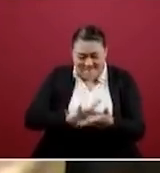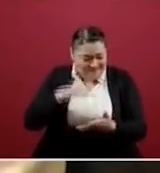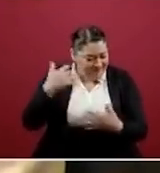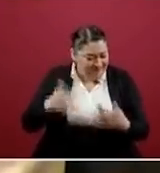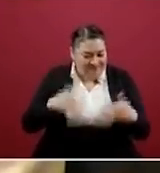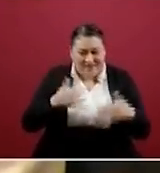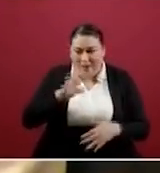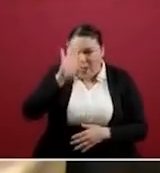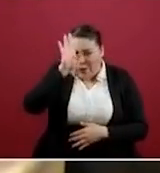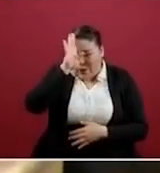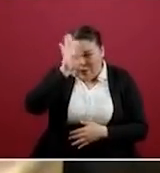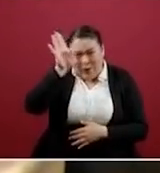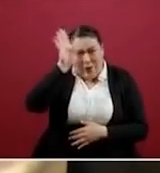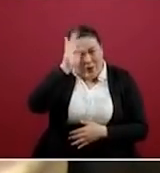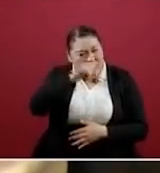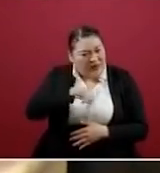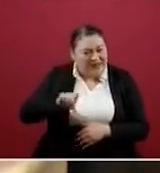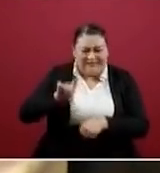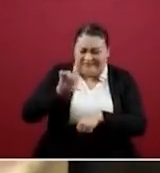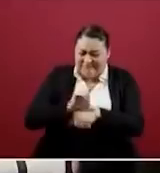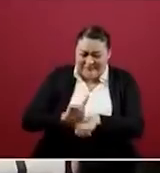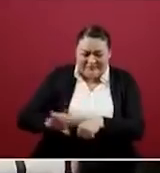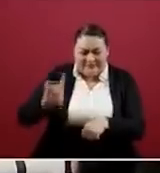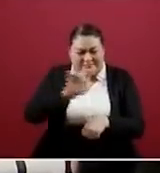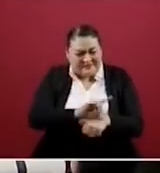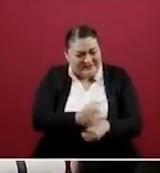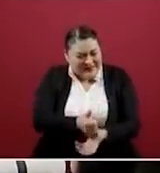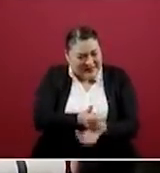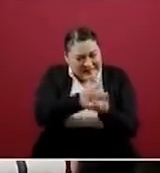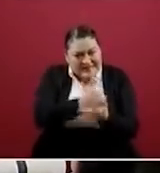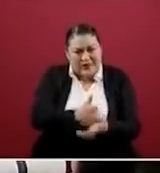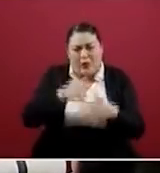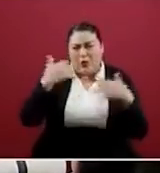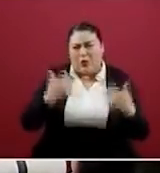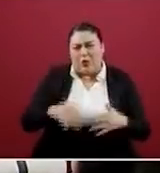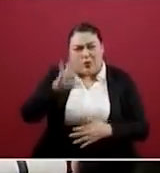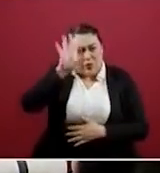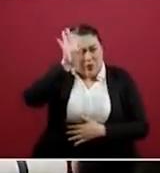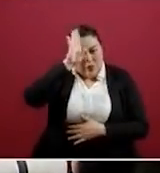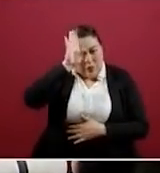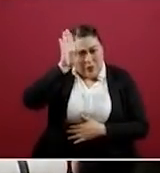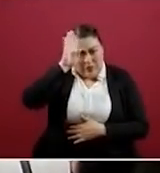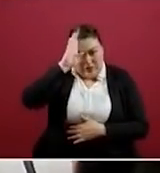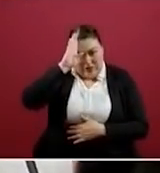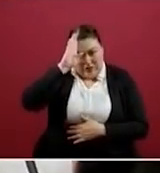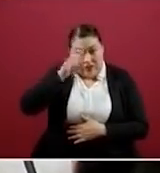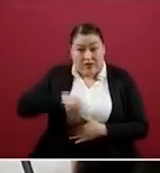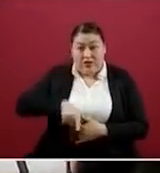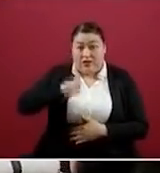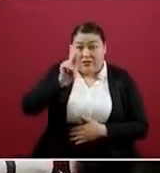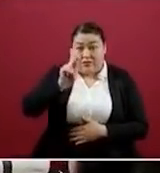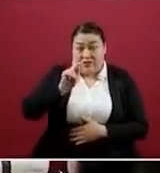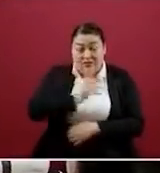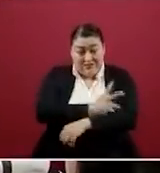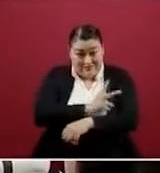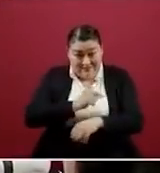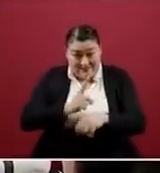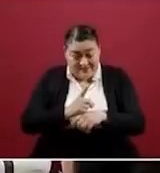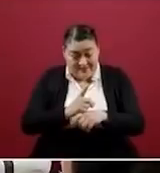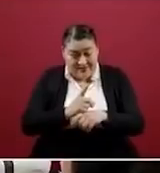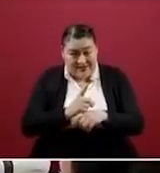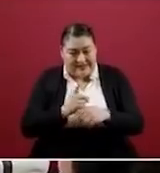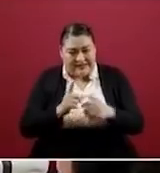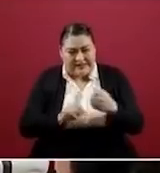extraordinarias todos los días. Sin embargo, pese a esto, los retos